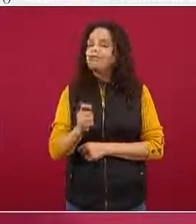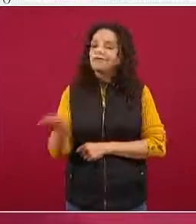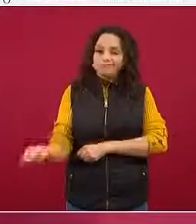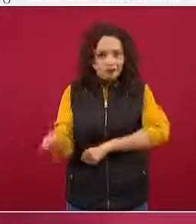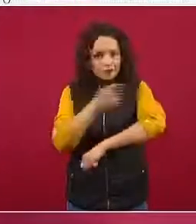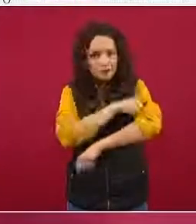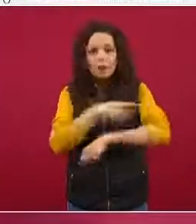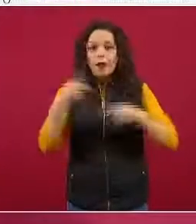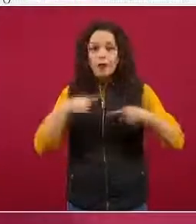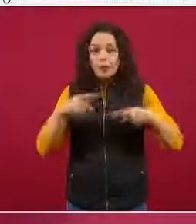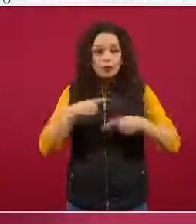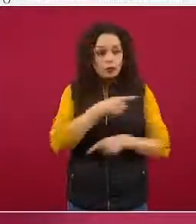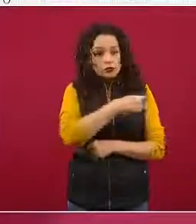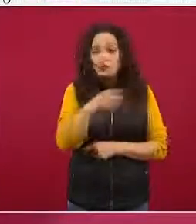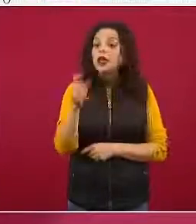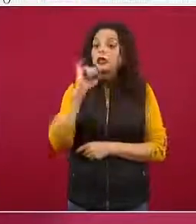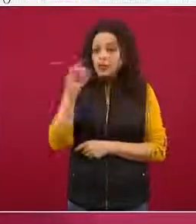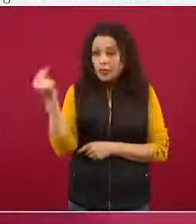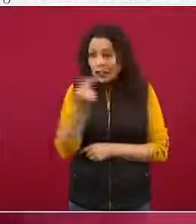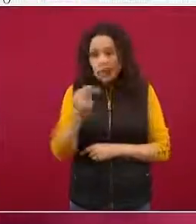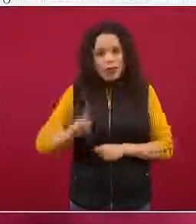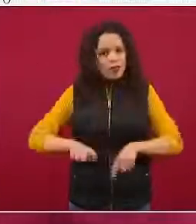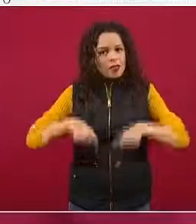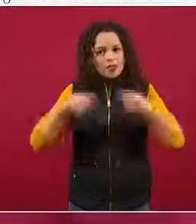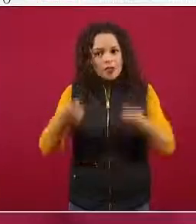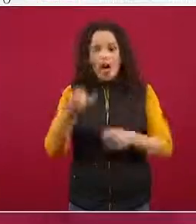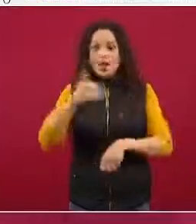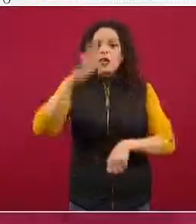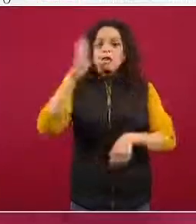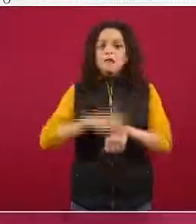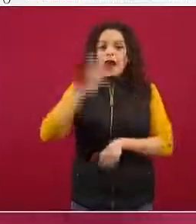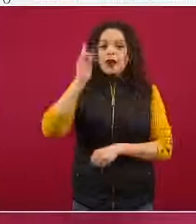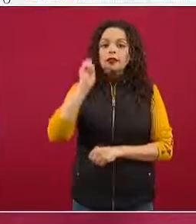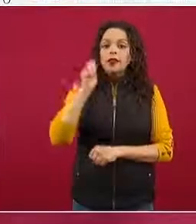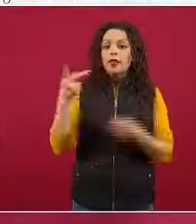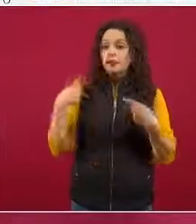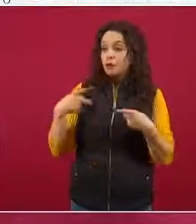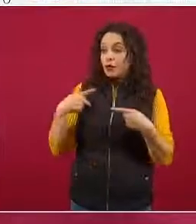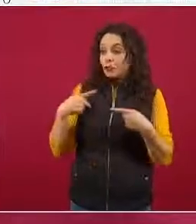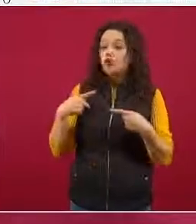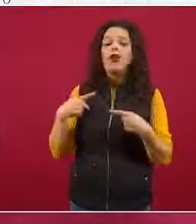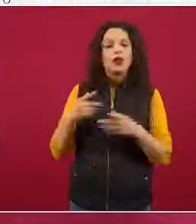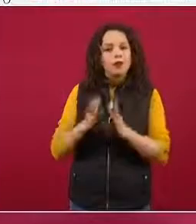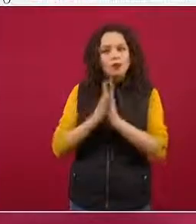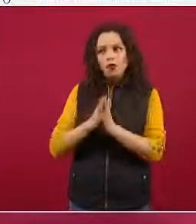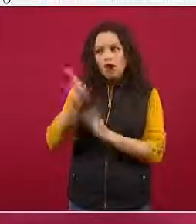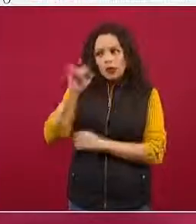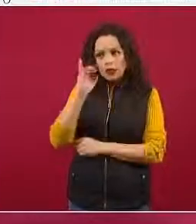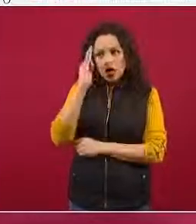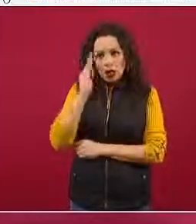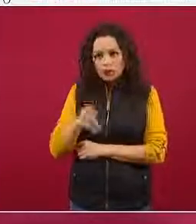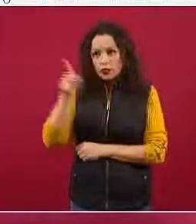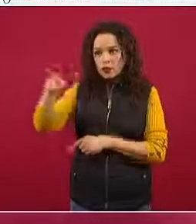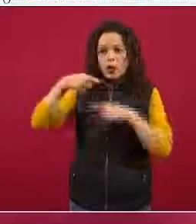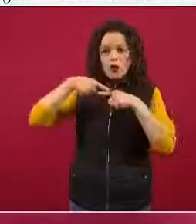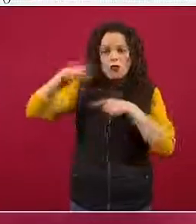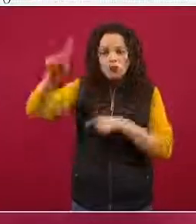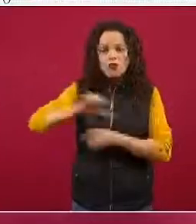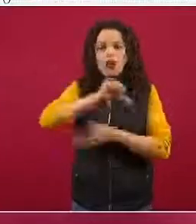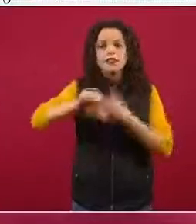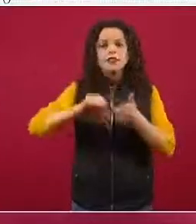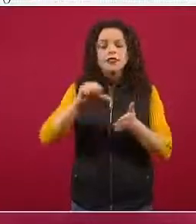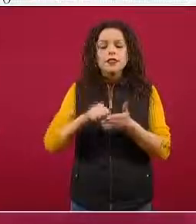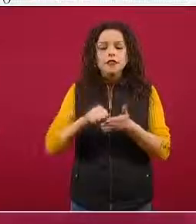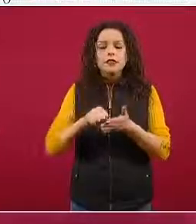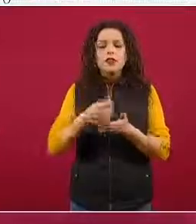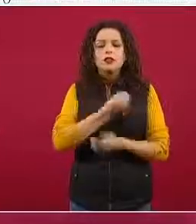invitamos también sobre todo a las personas que se les va a aplicar una vacuna a que la acepten, a que acudan a su centro de salud, a su unidad de